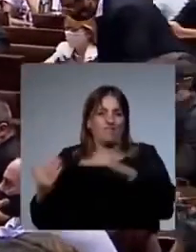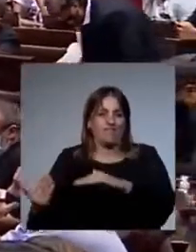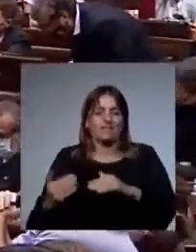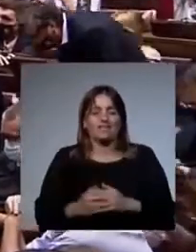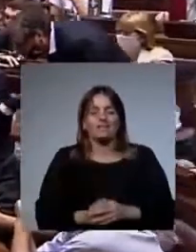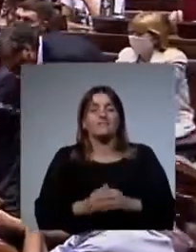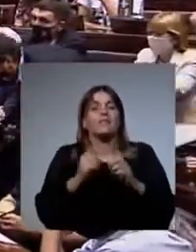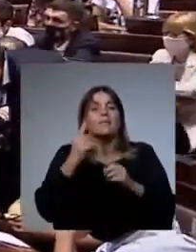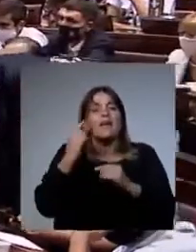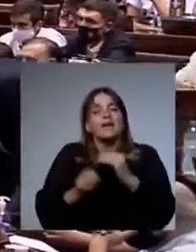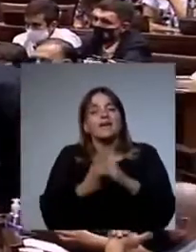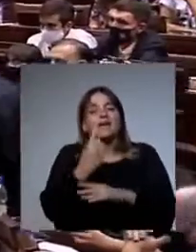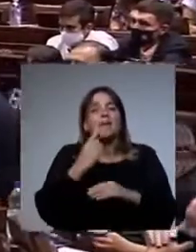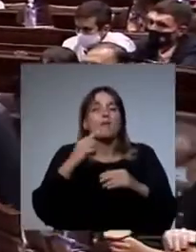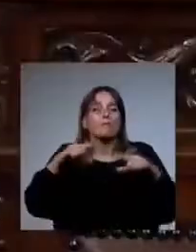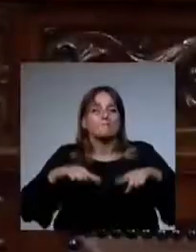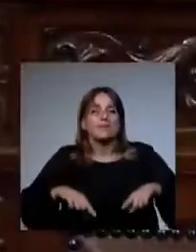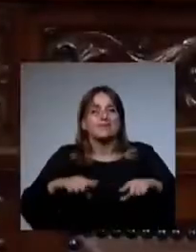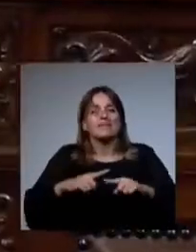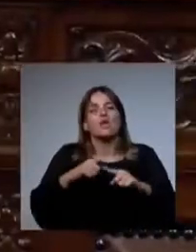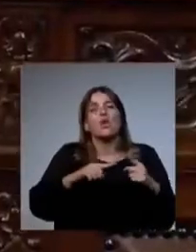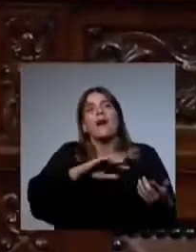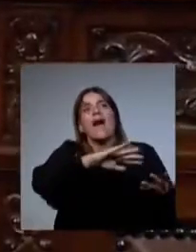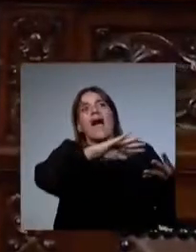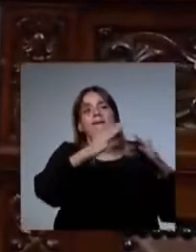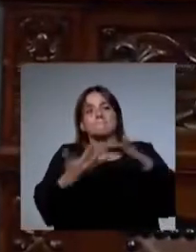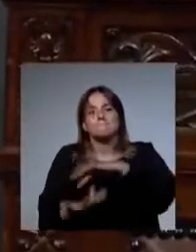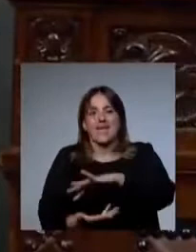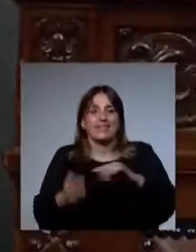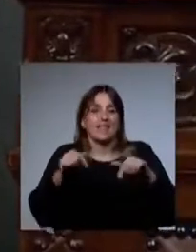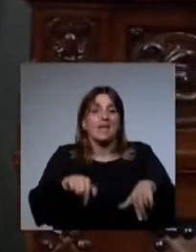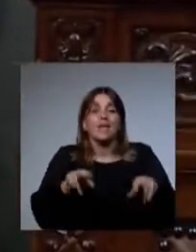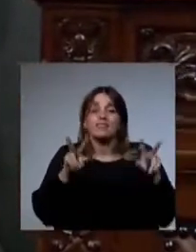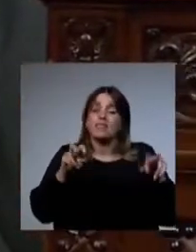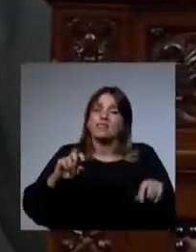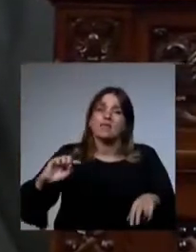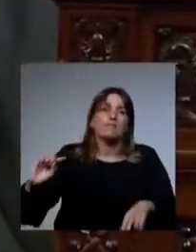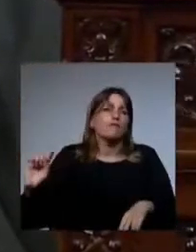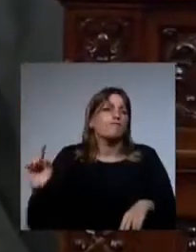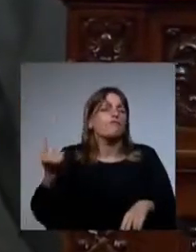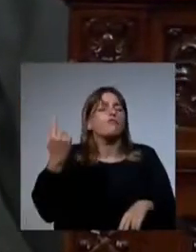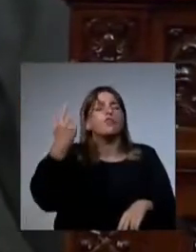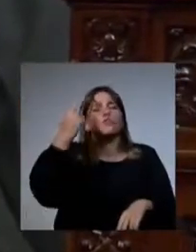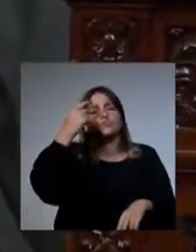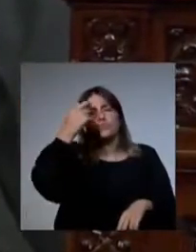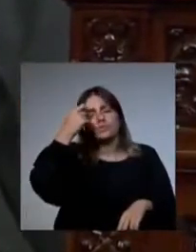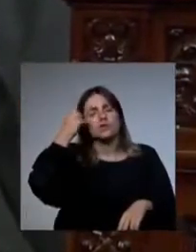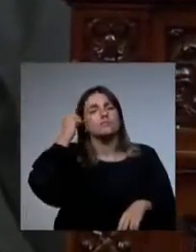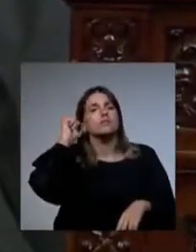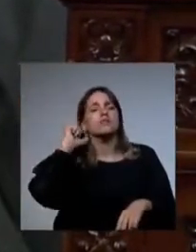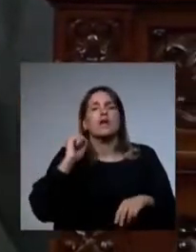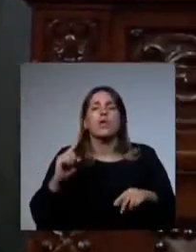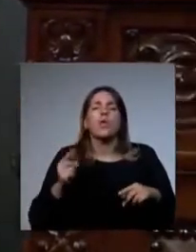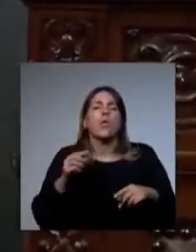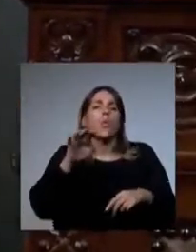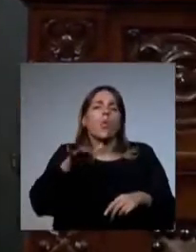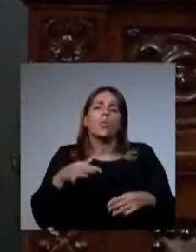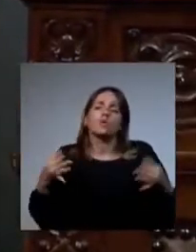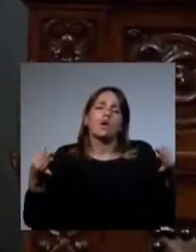Se creó el Ministerio de Ambiente, dándole a este tema tan importante un lugar